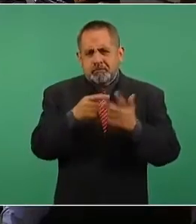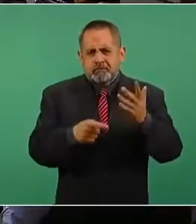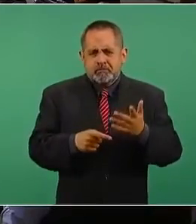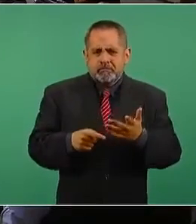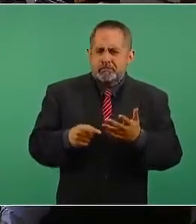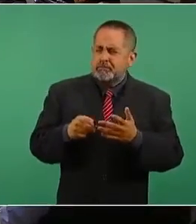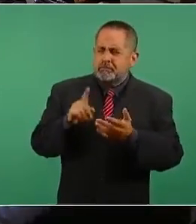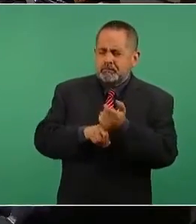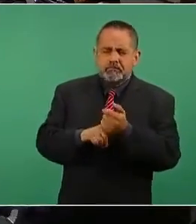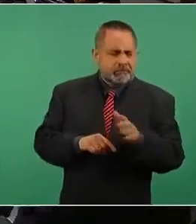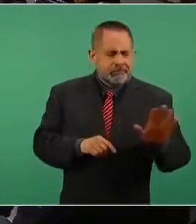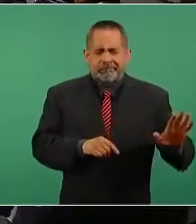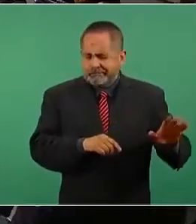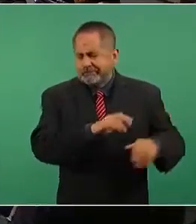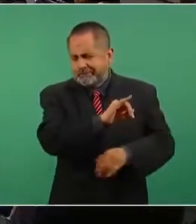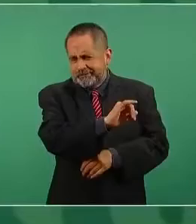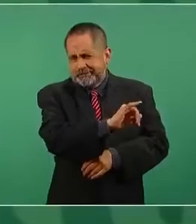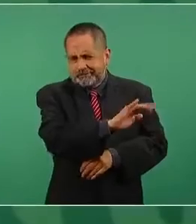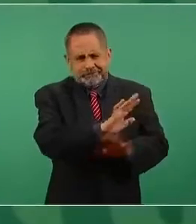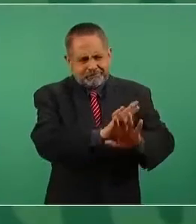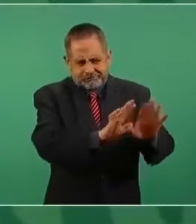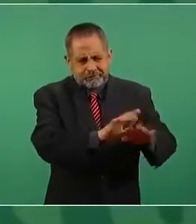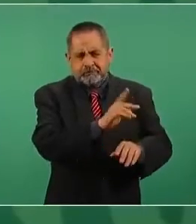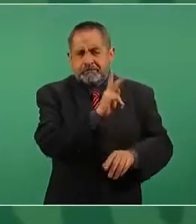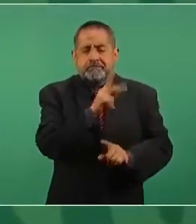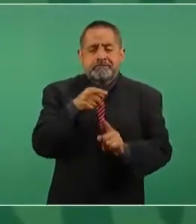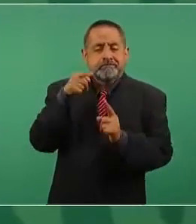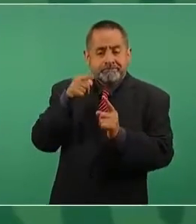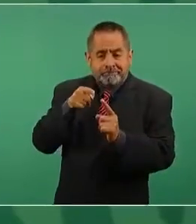Seguramente, en la misma situación? pero esto nos importaba mucho.